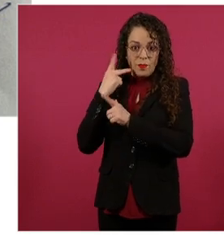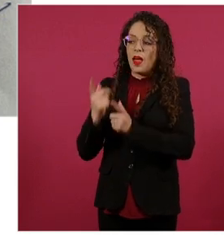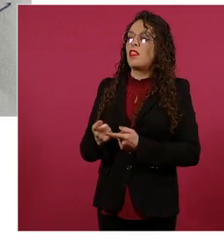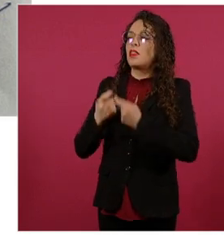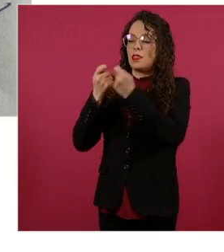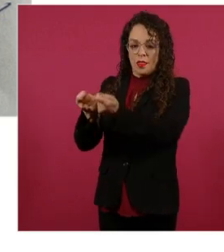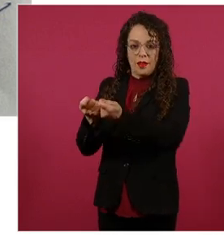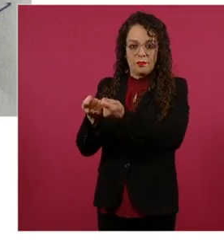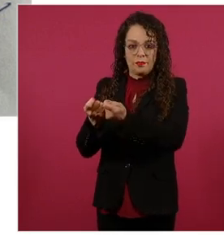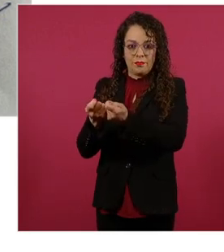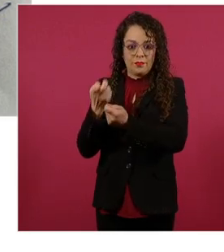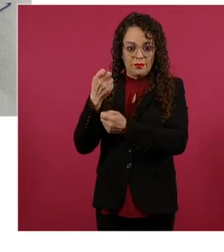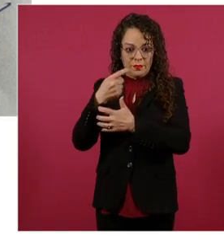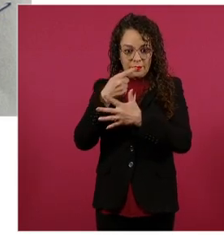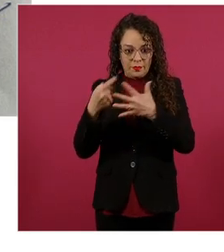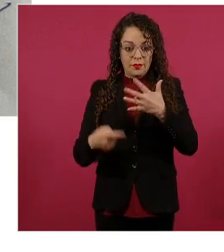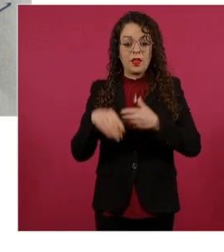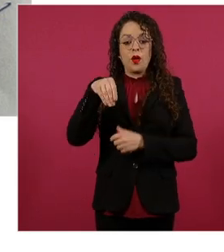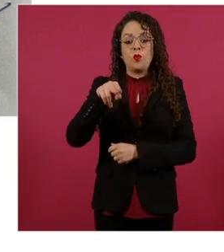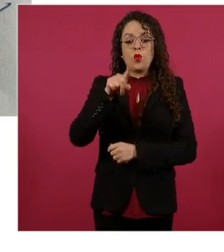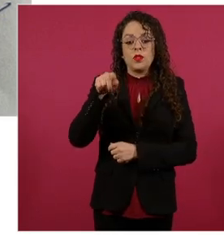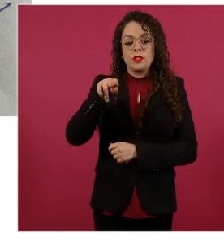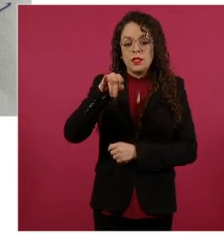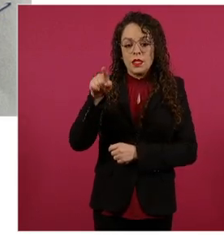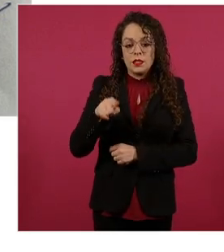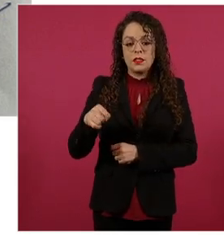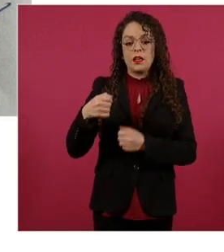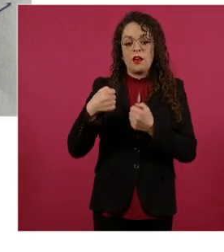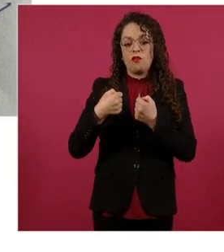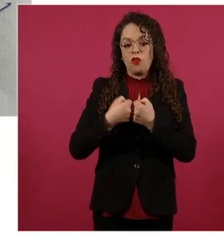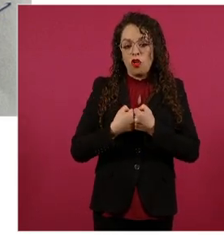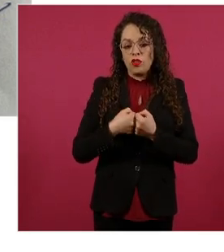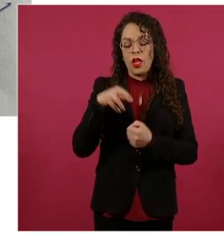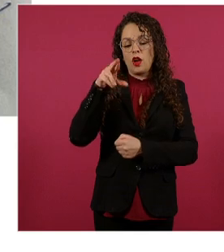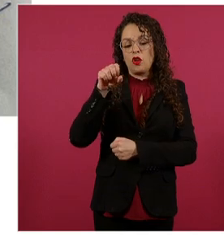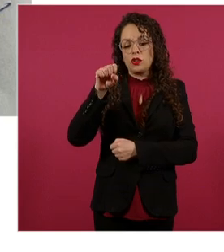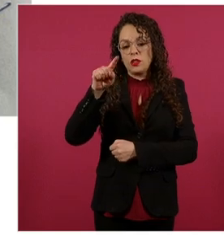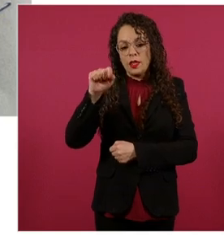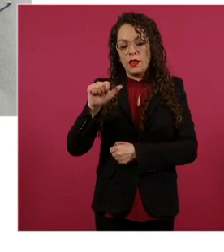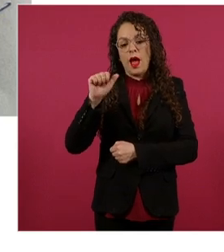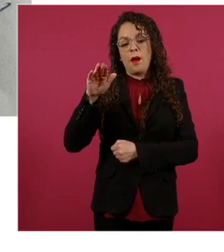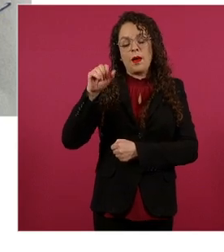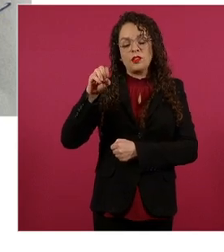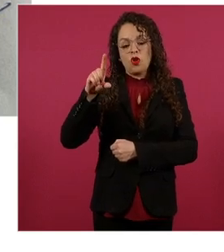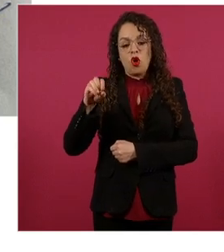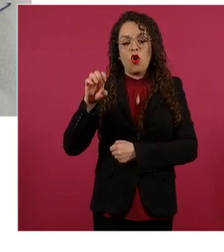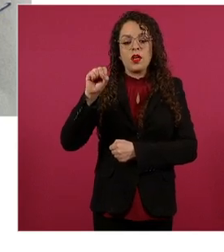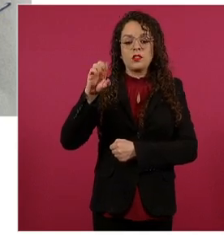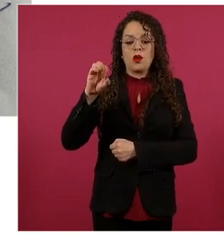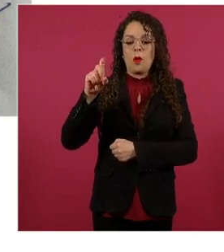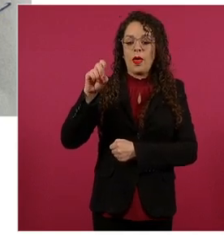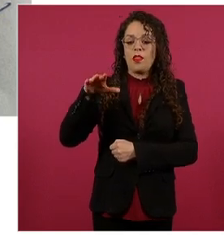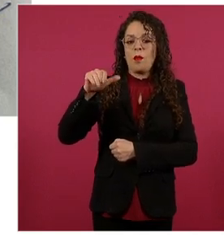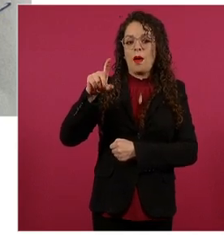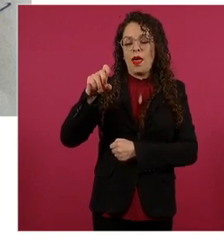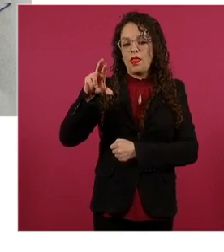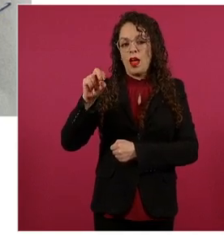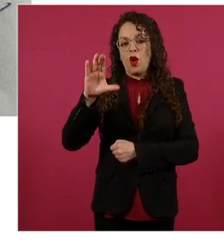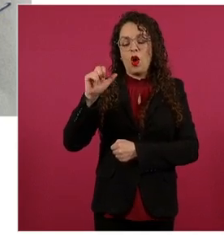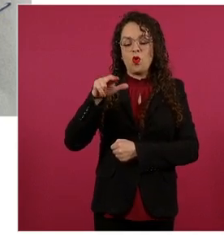más Musquis Frontera Rosita Basolo Escobedo Madero Acuña y Castaños